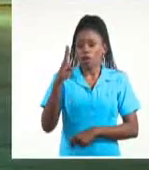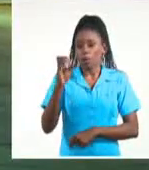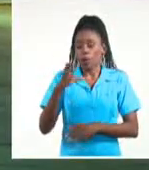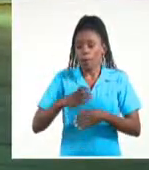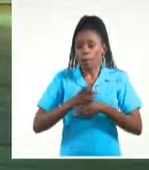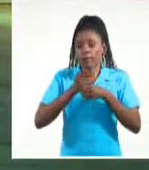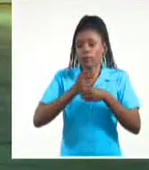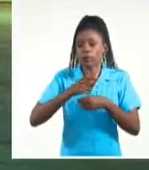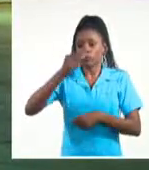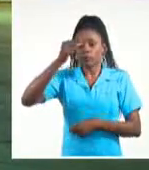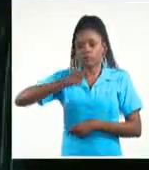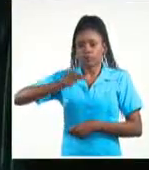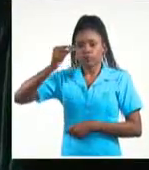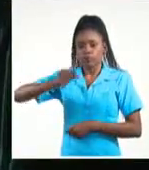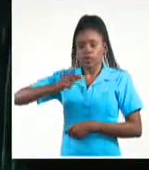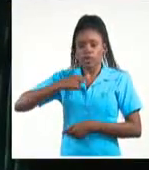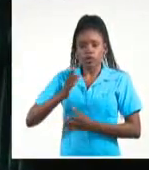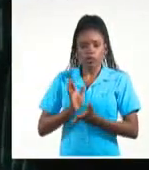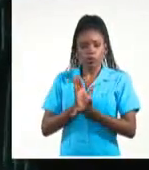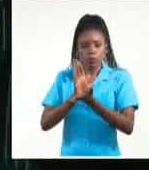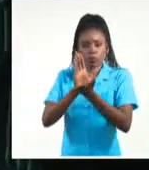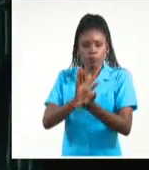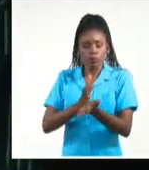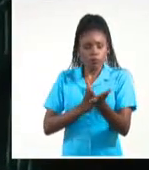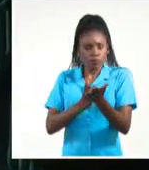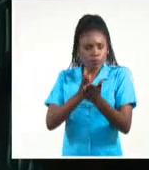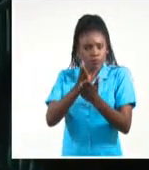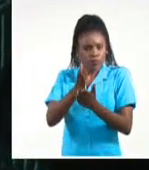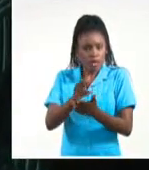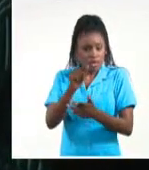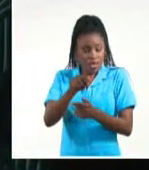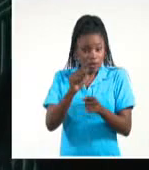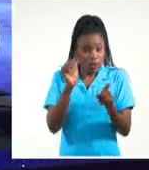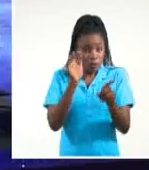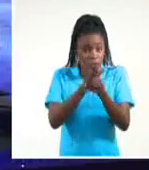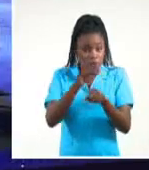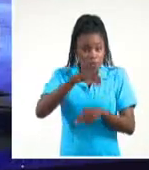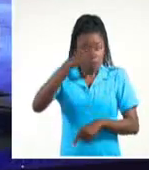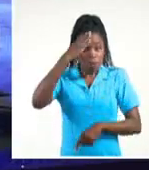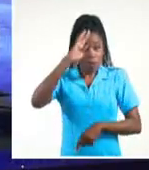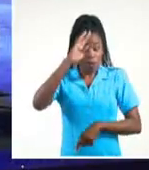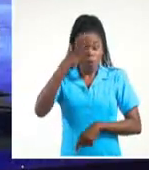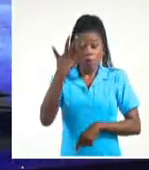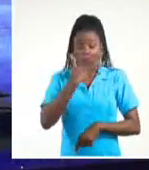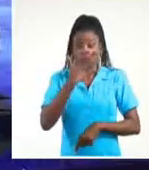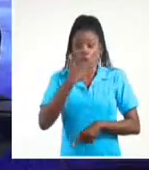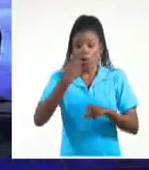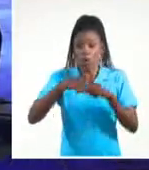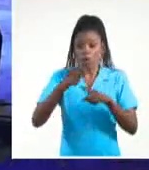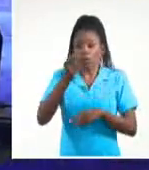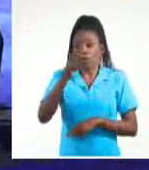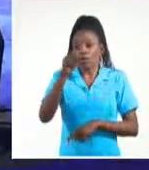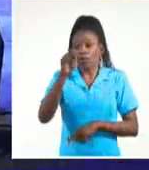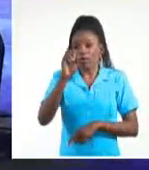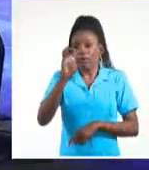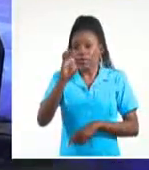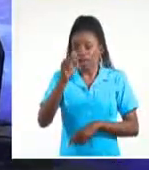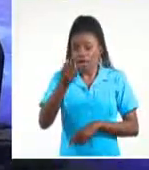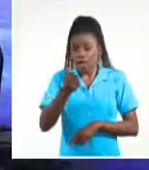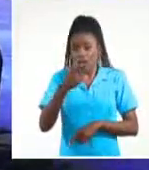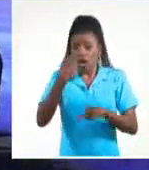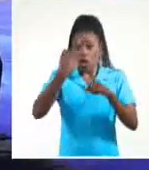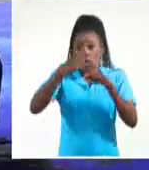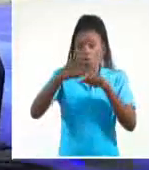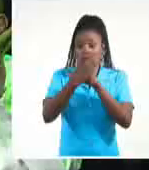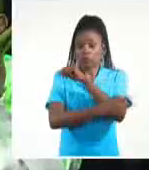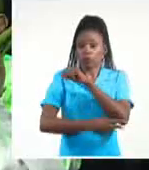la humanidad es un premio a la permanencia y arraigo de este género en Cuba y en la hermana nación azteca, y que se acrecienta en otras